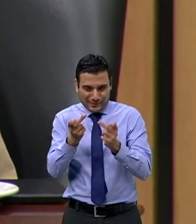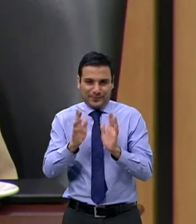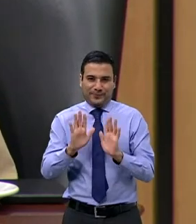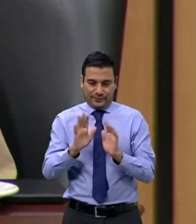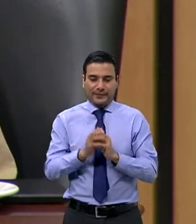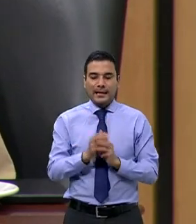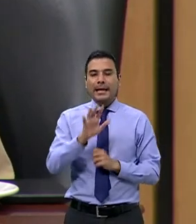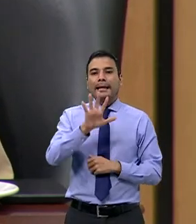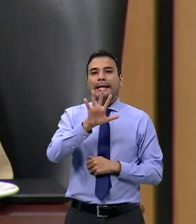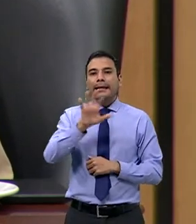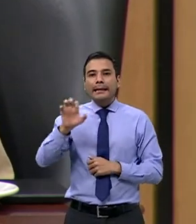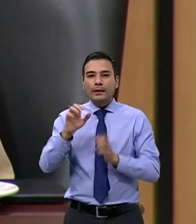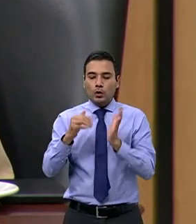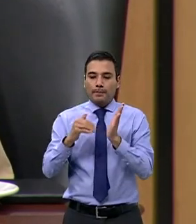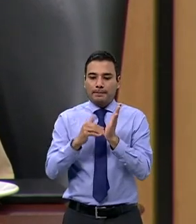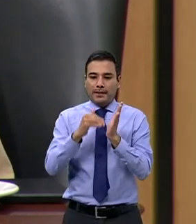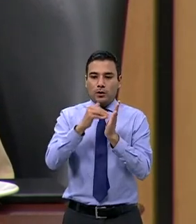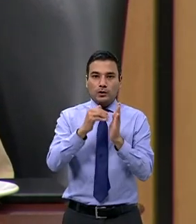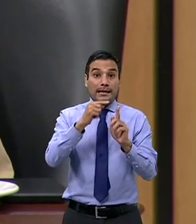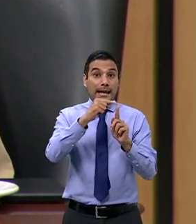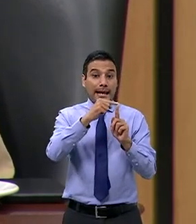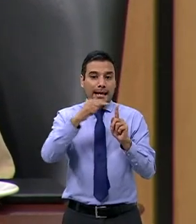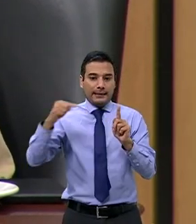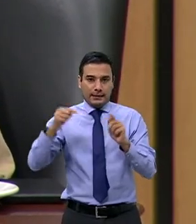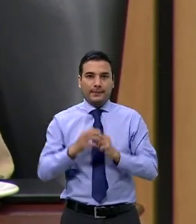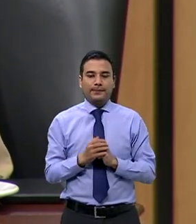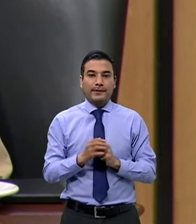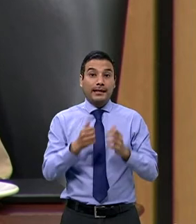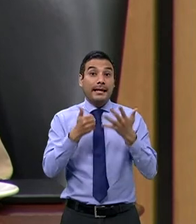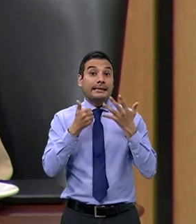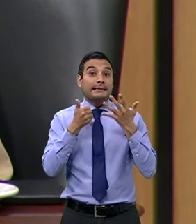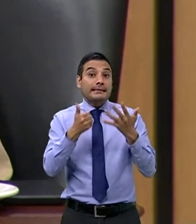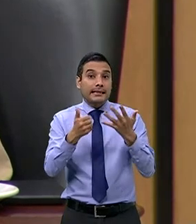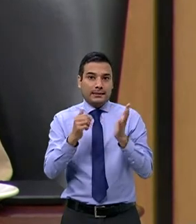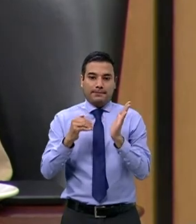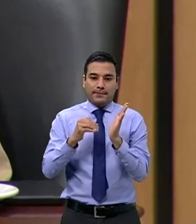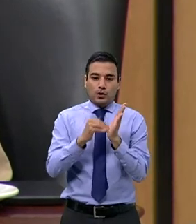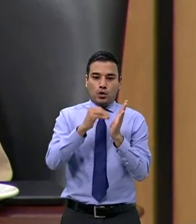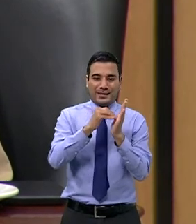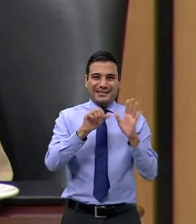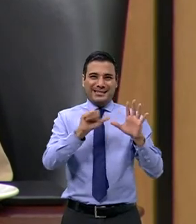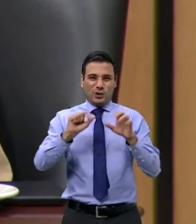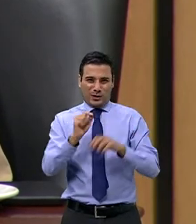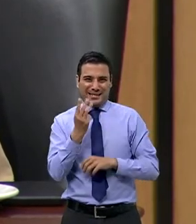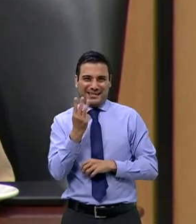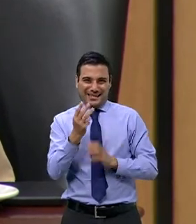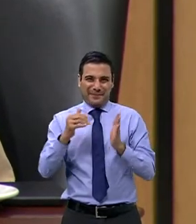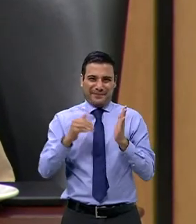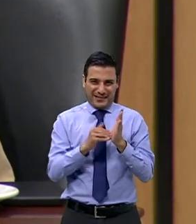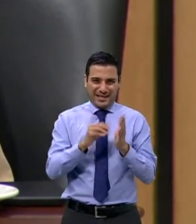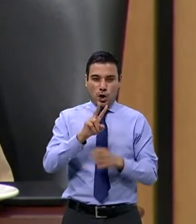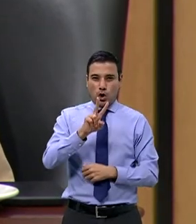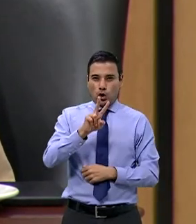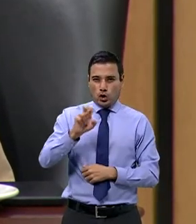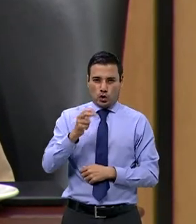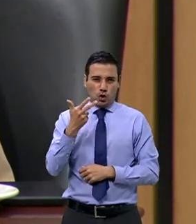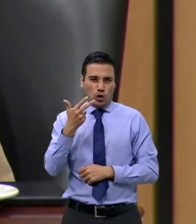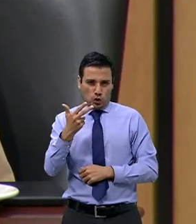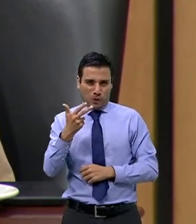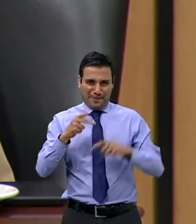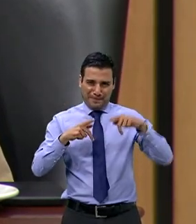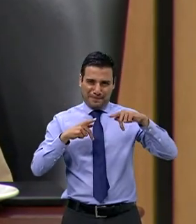entre los 6 millones 663 mil 208